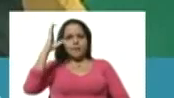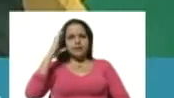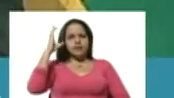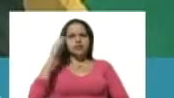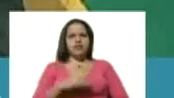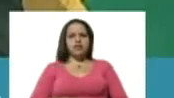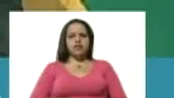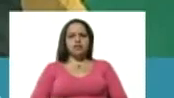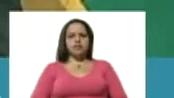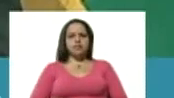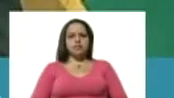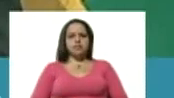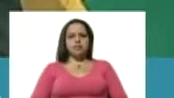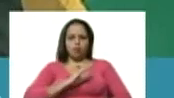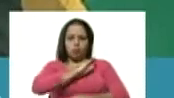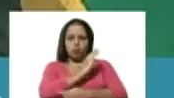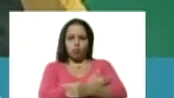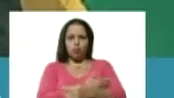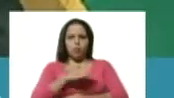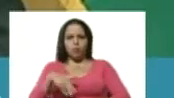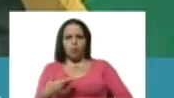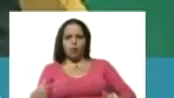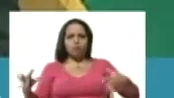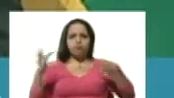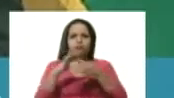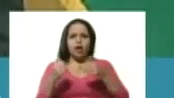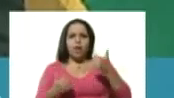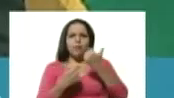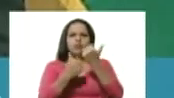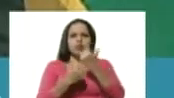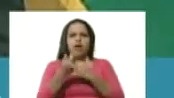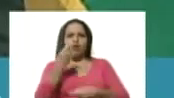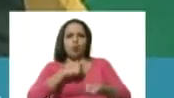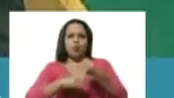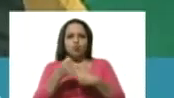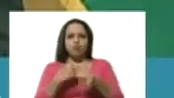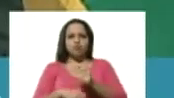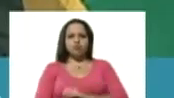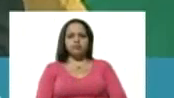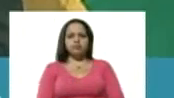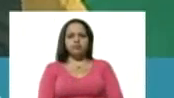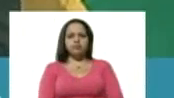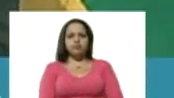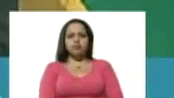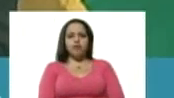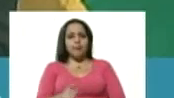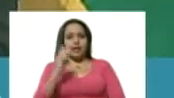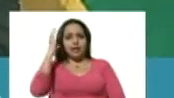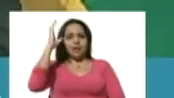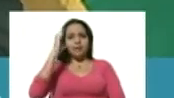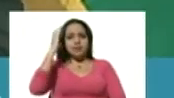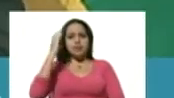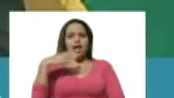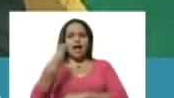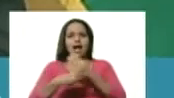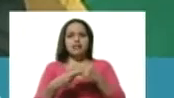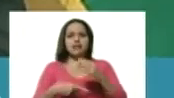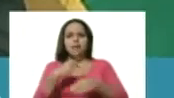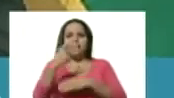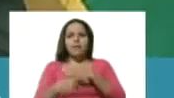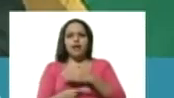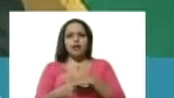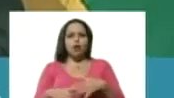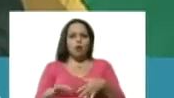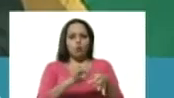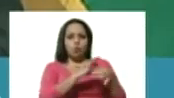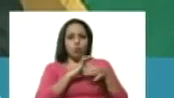para complementar esas economías, esas potencialidades y nuestra capacidad para hacer un plan conjunto, que en